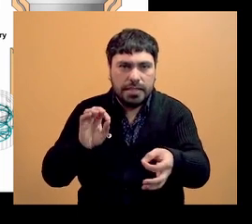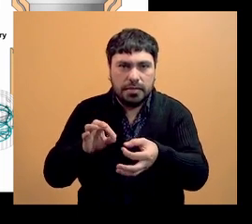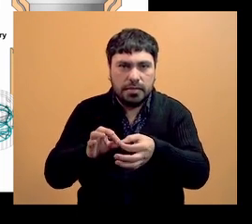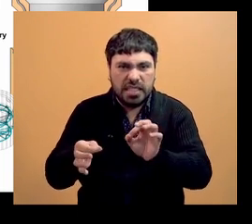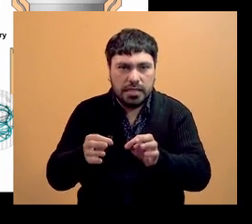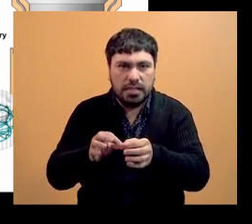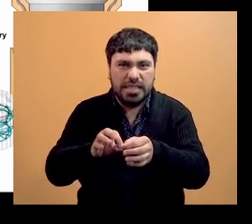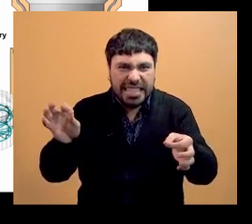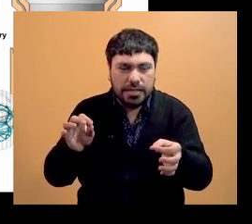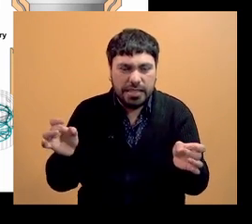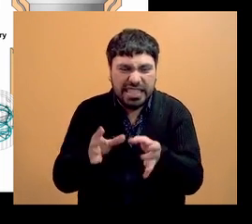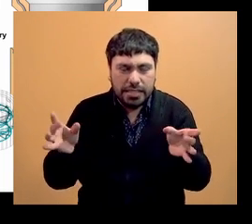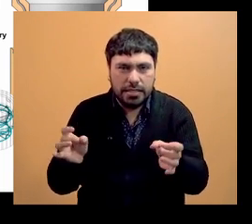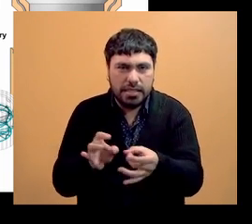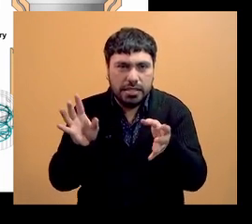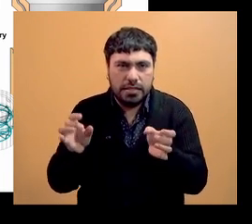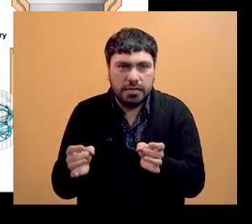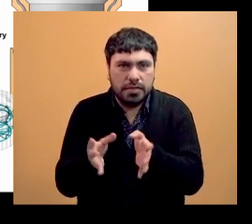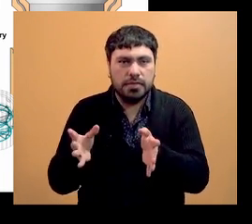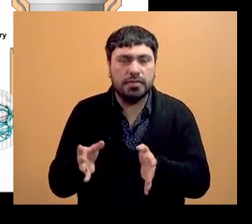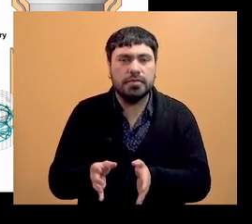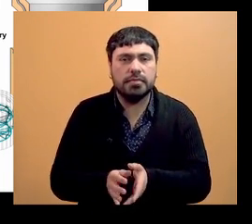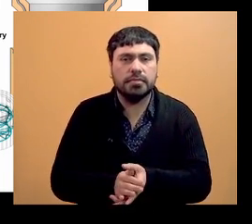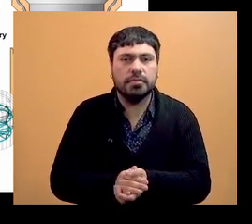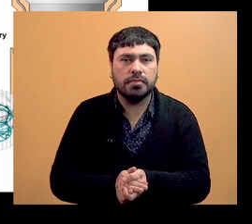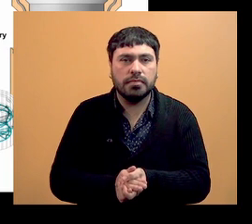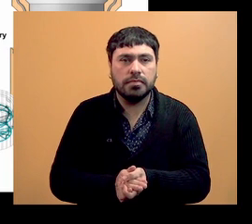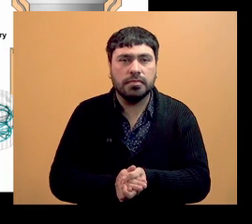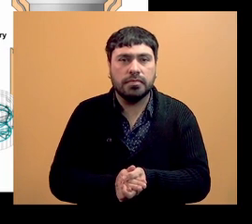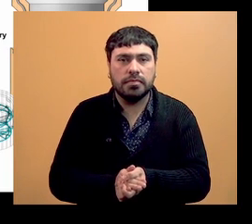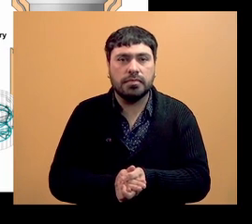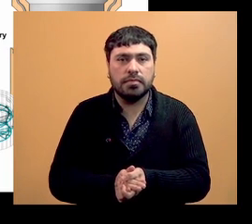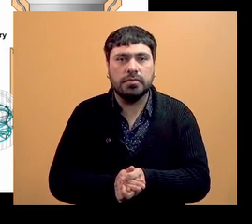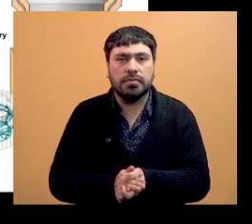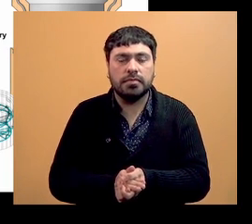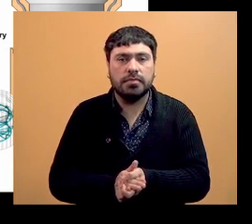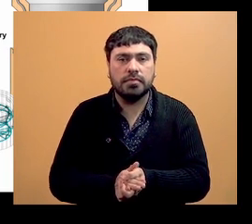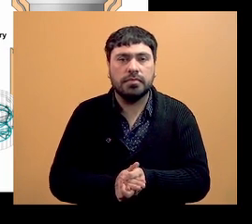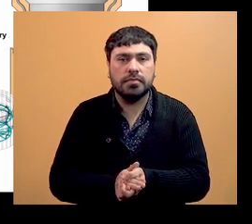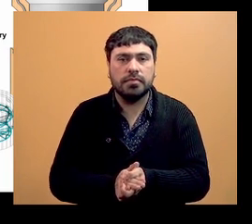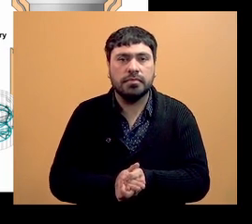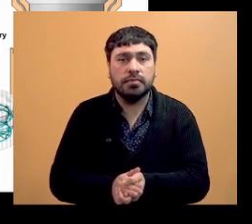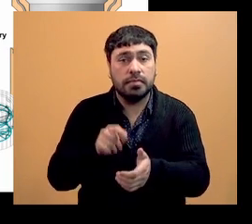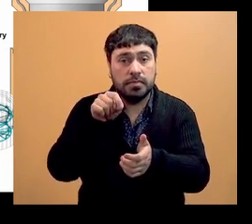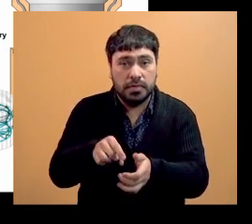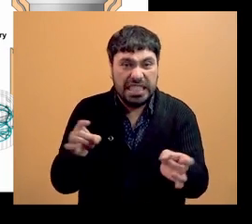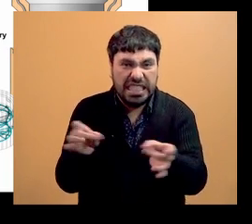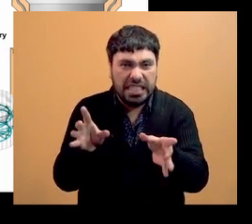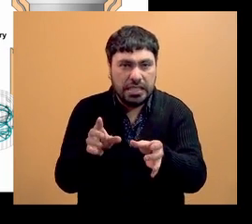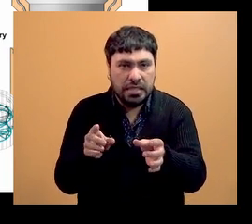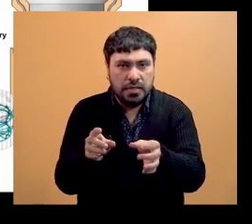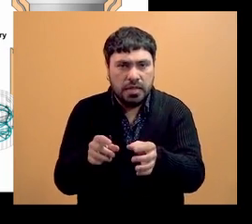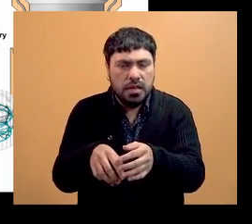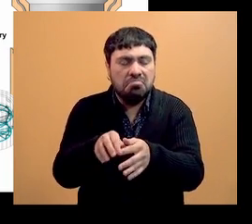mercado, y también otros de prueba además, permiten que se conduzca la electricidad de forma leve, pero lo